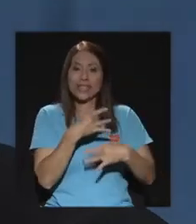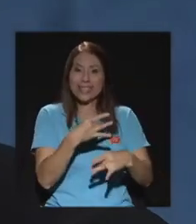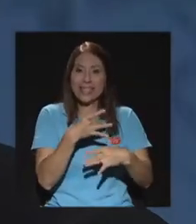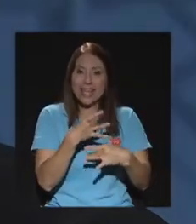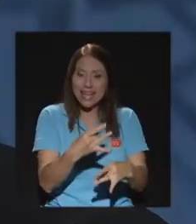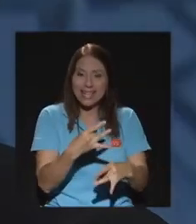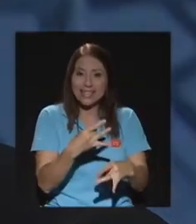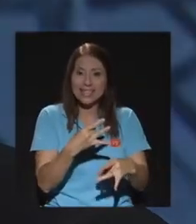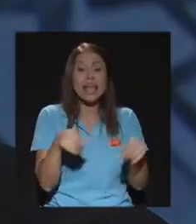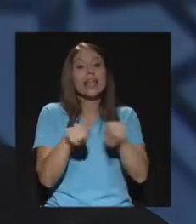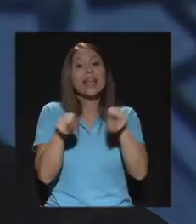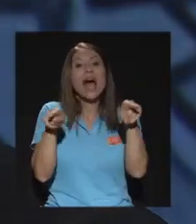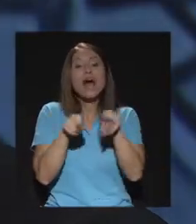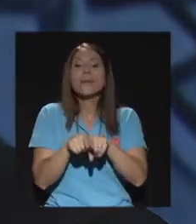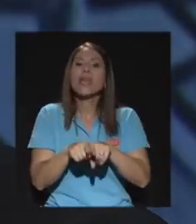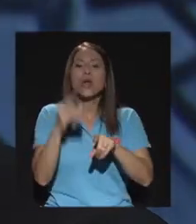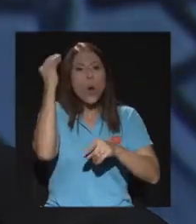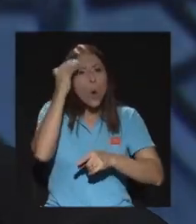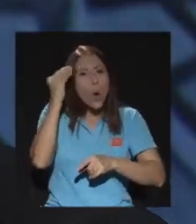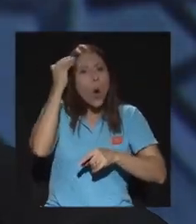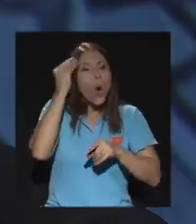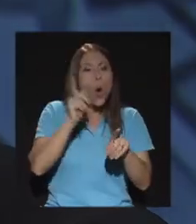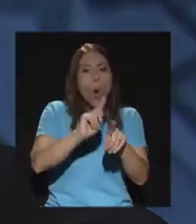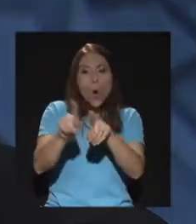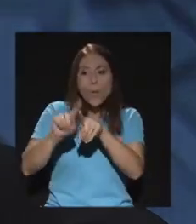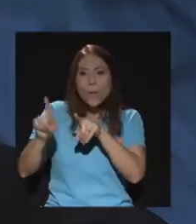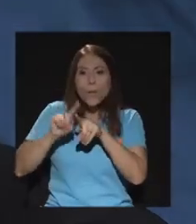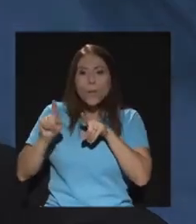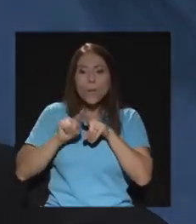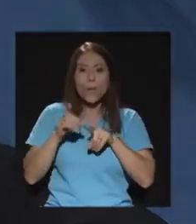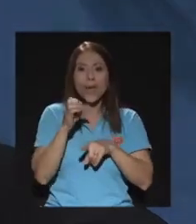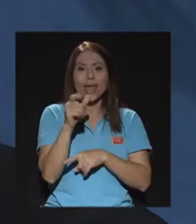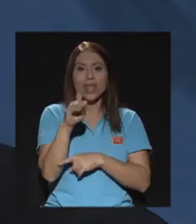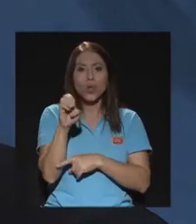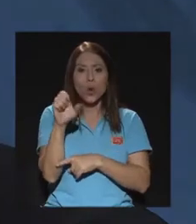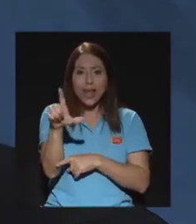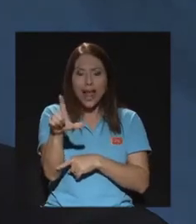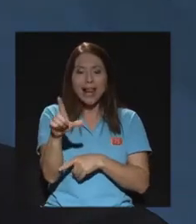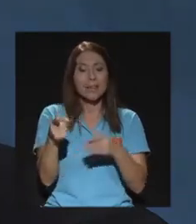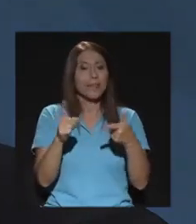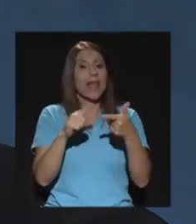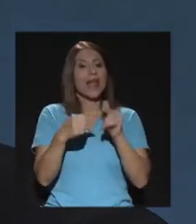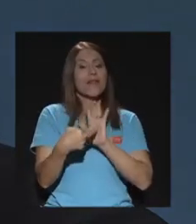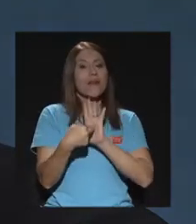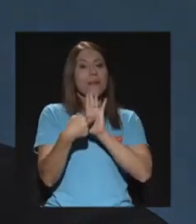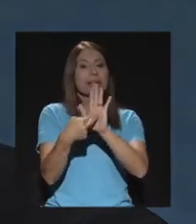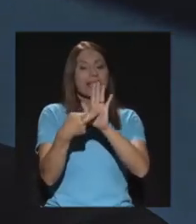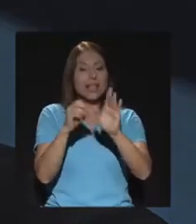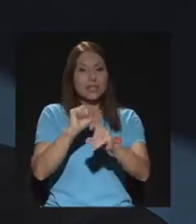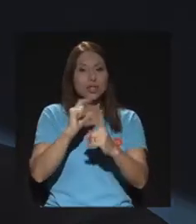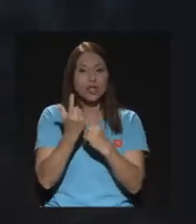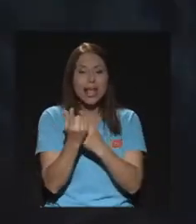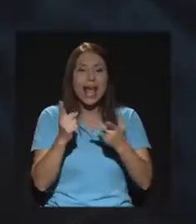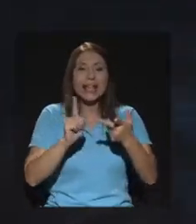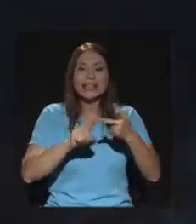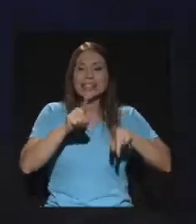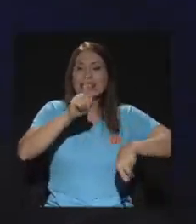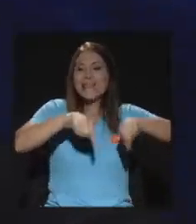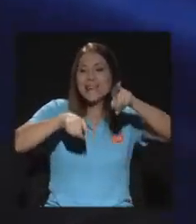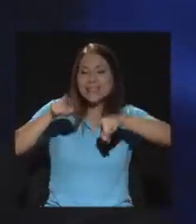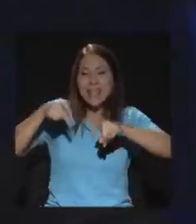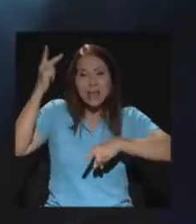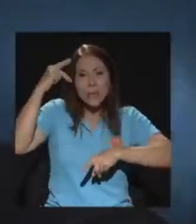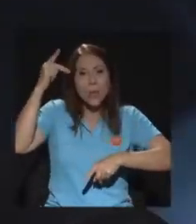sino también de líneas editoriales, de representaciones sociales, de diversidad política,